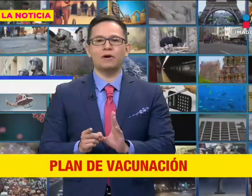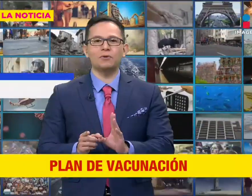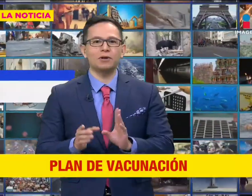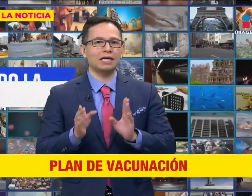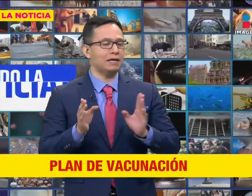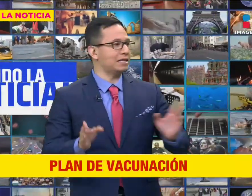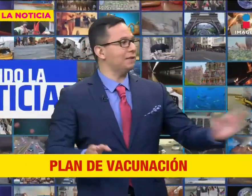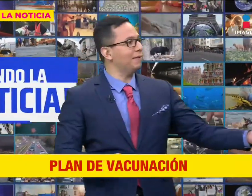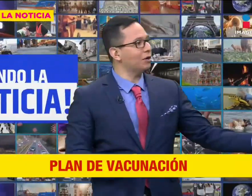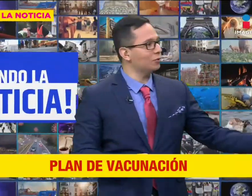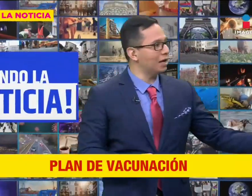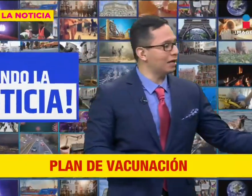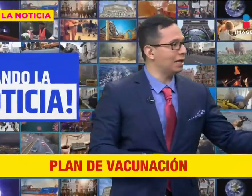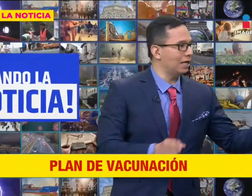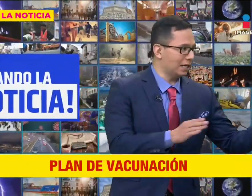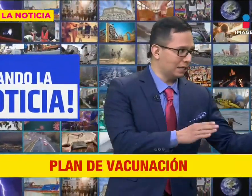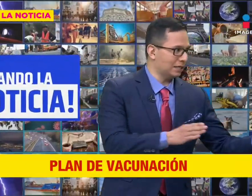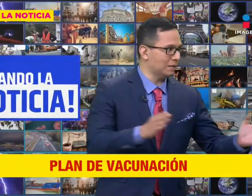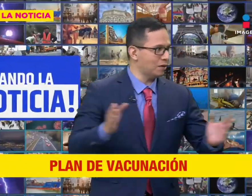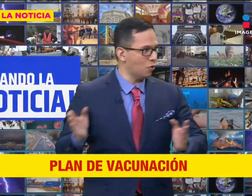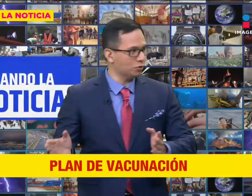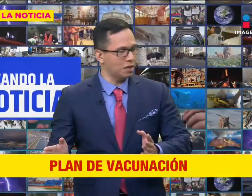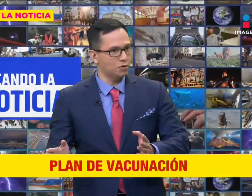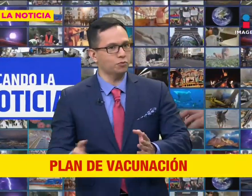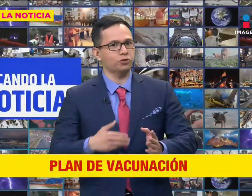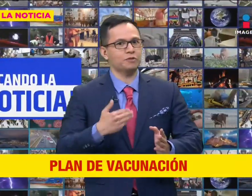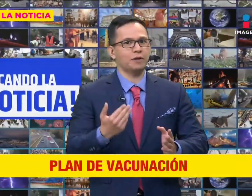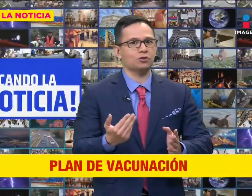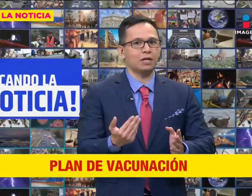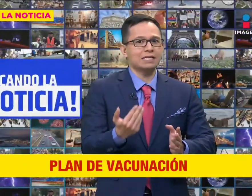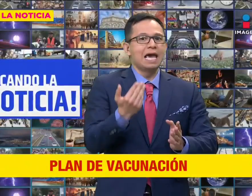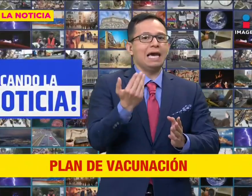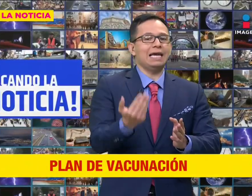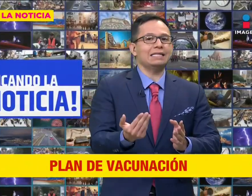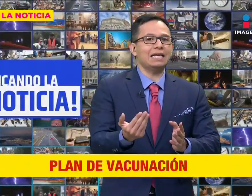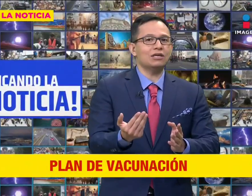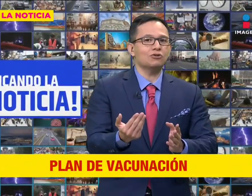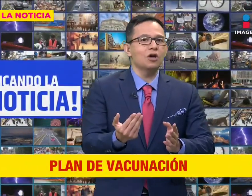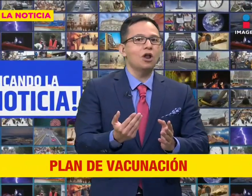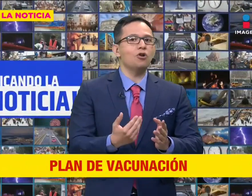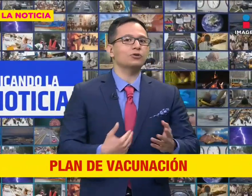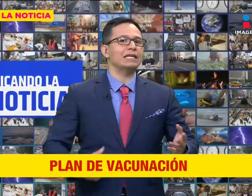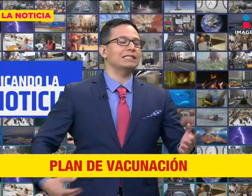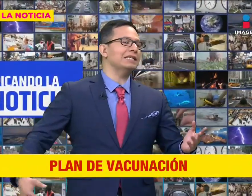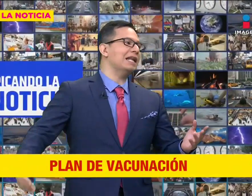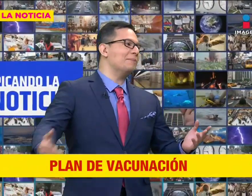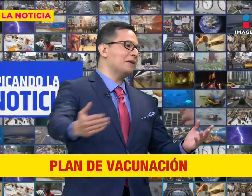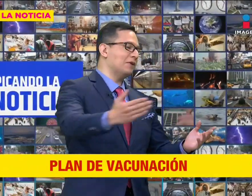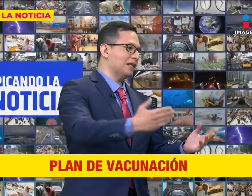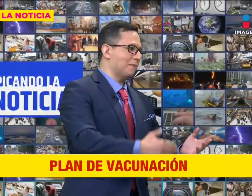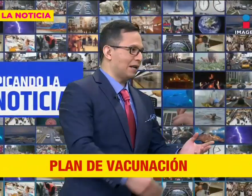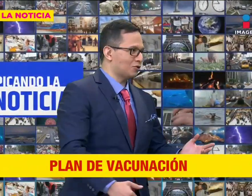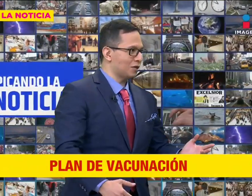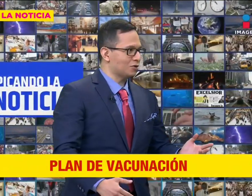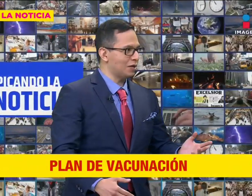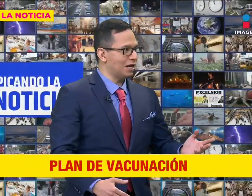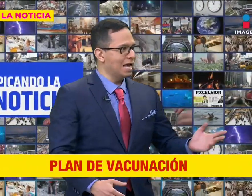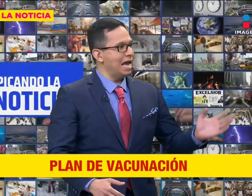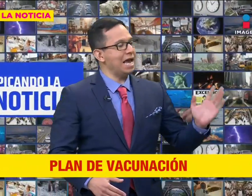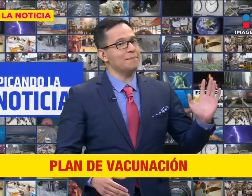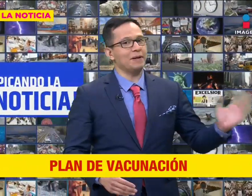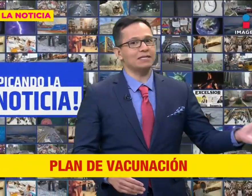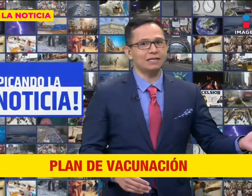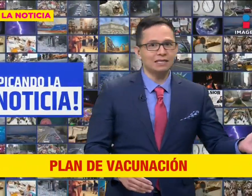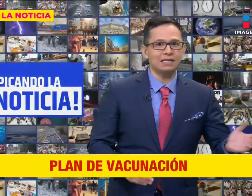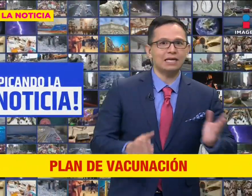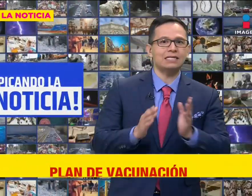por favor, que se va a vacunar en la alcaldía también Cuauhtémoc muchas personas, entre ellos los que estén en la periferia de Palacio Nacional.